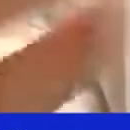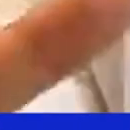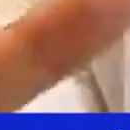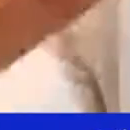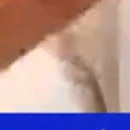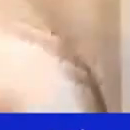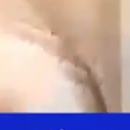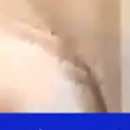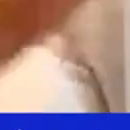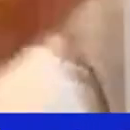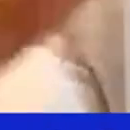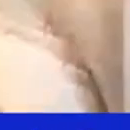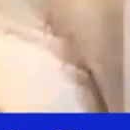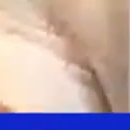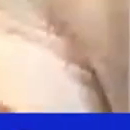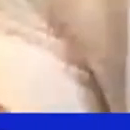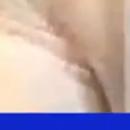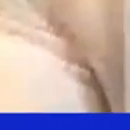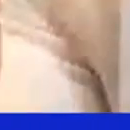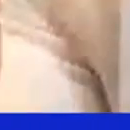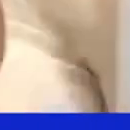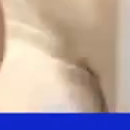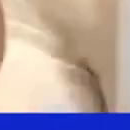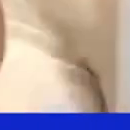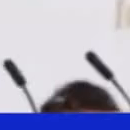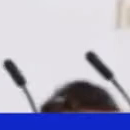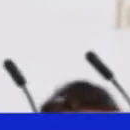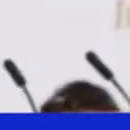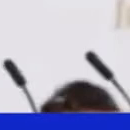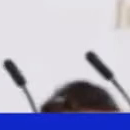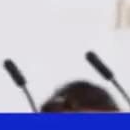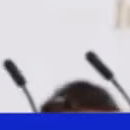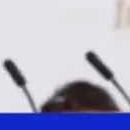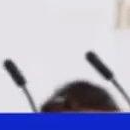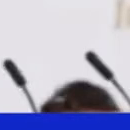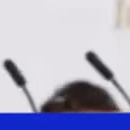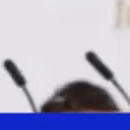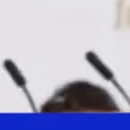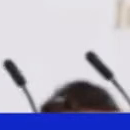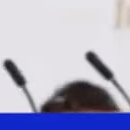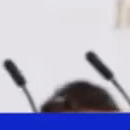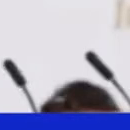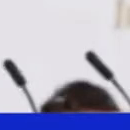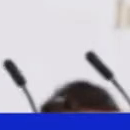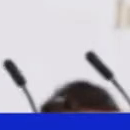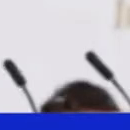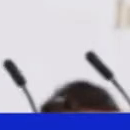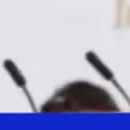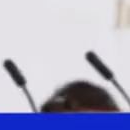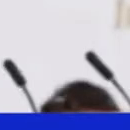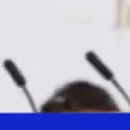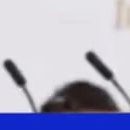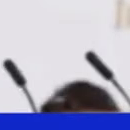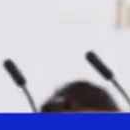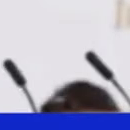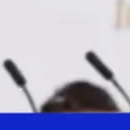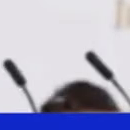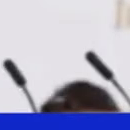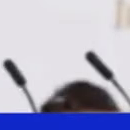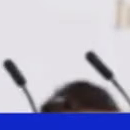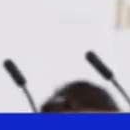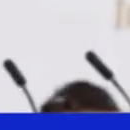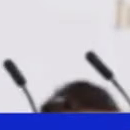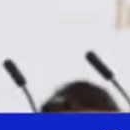Obrador sobre este caso. Dice él que el mérito obviamente es de ustedes y de